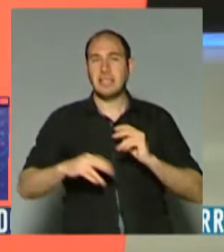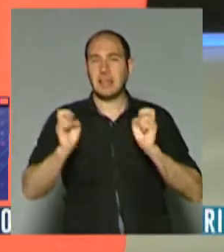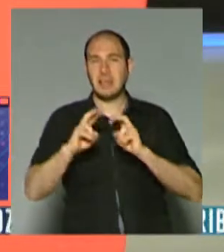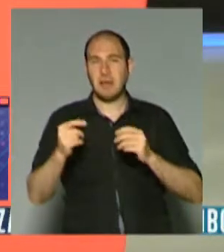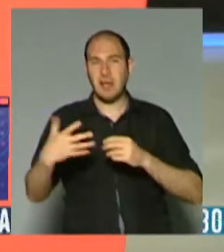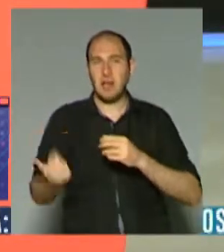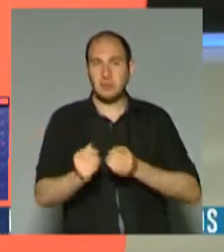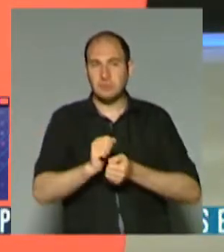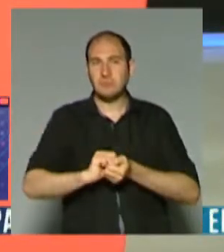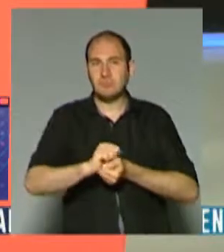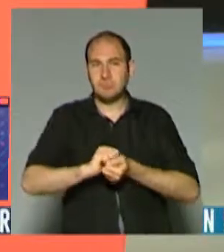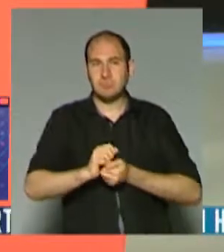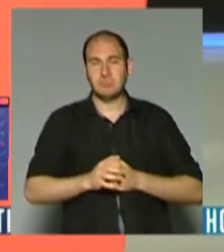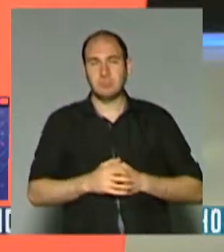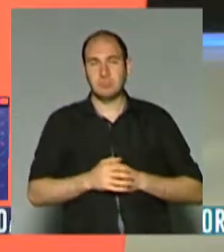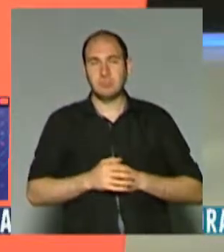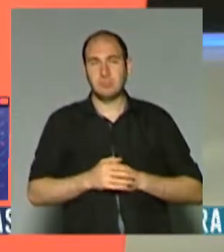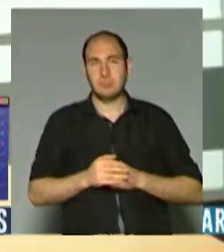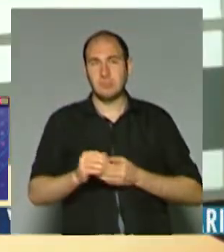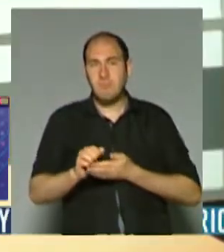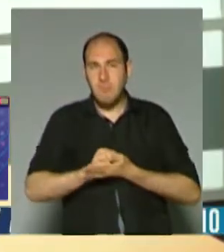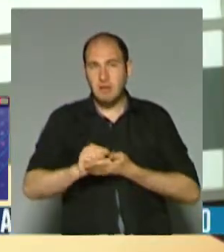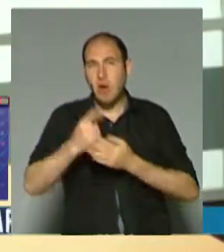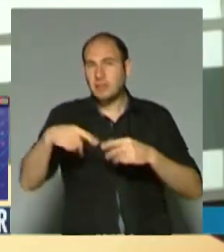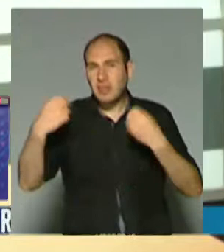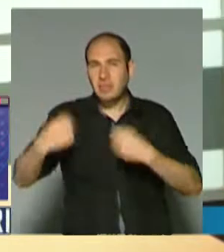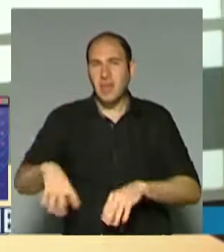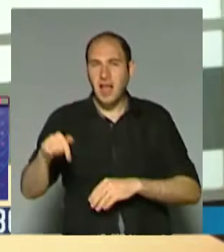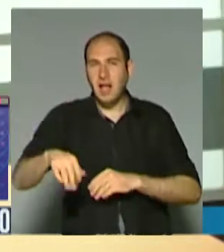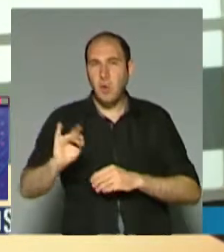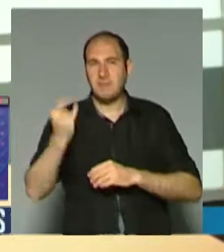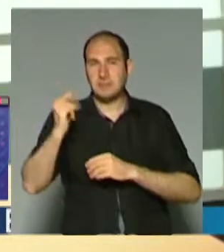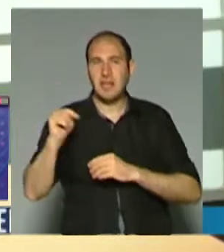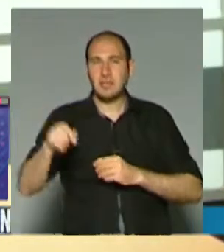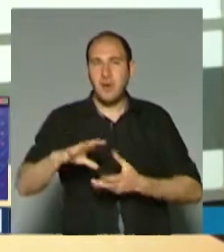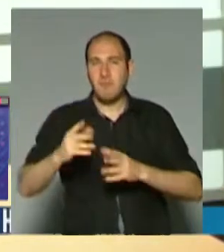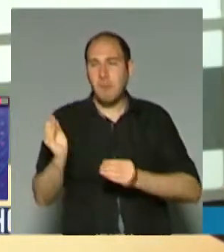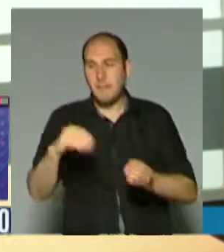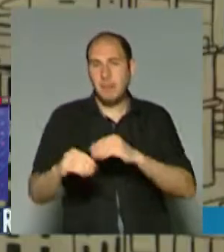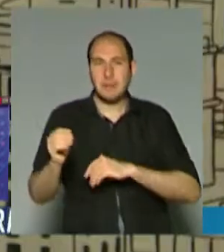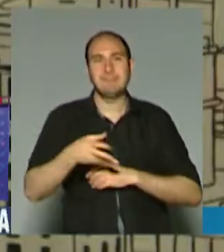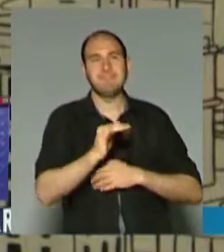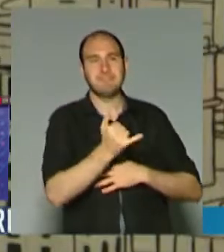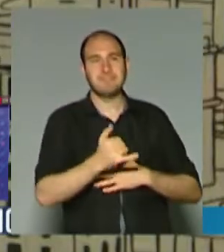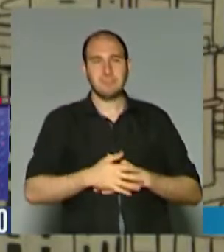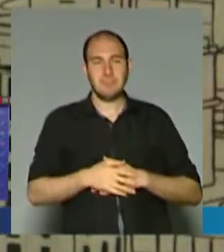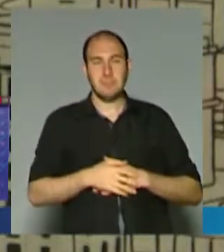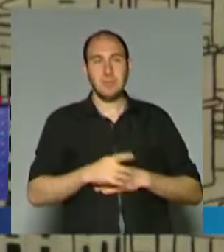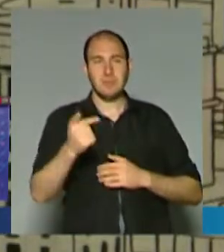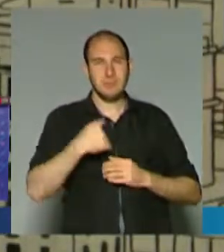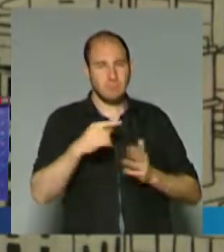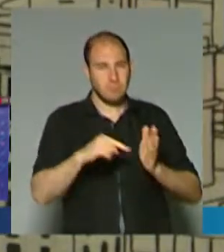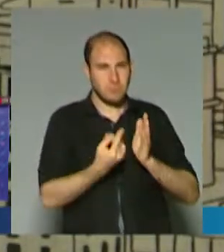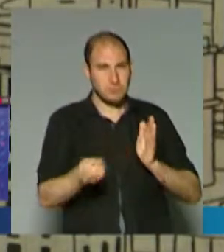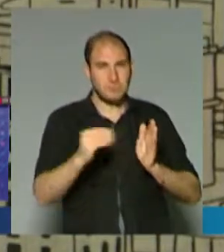la recuperación de los descartables aquí en la universidad y es una manera de ir sumando, ¿no? Seguro. Quiero hacer una